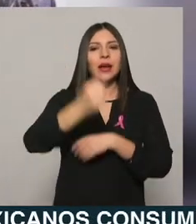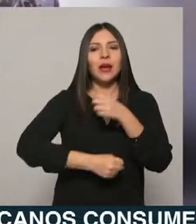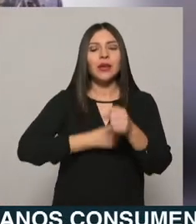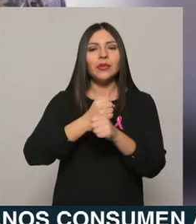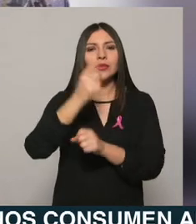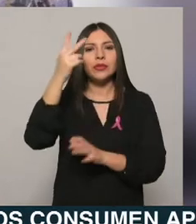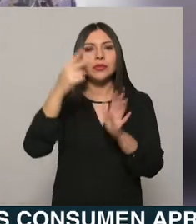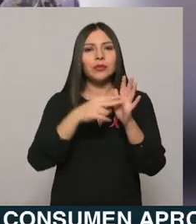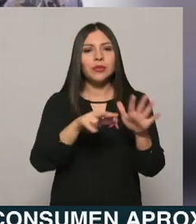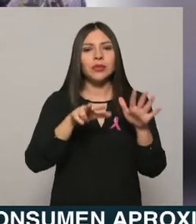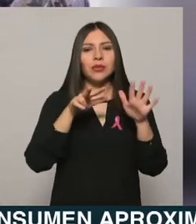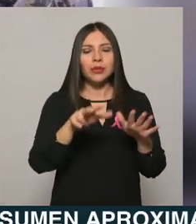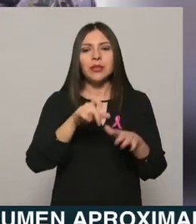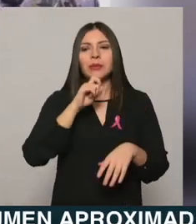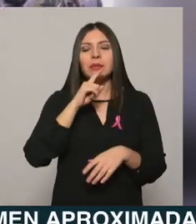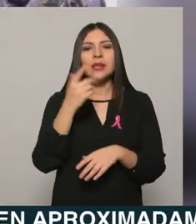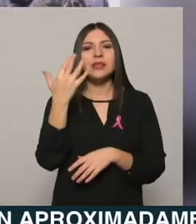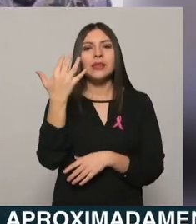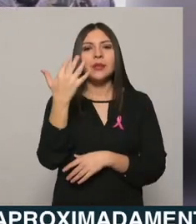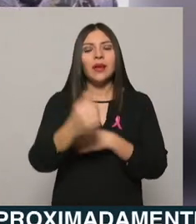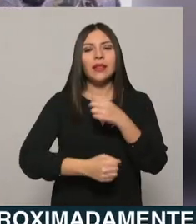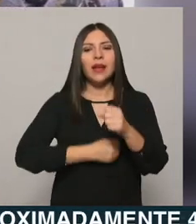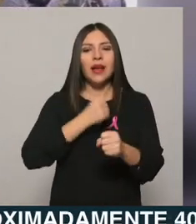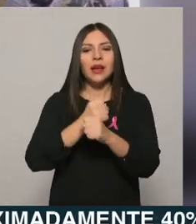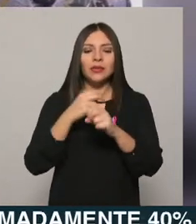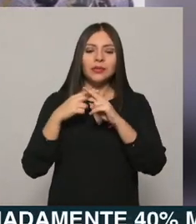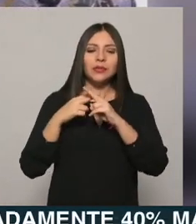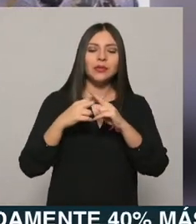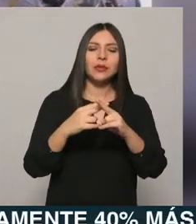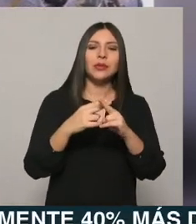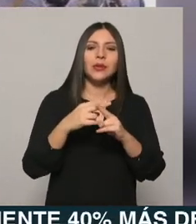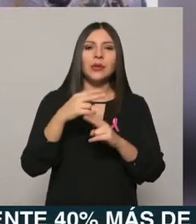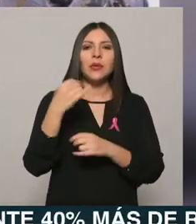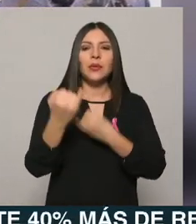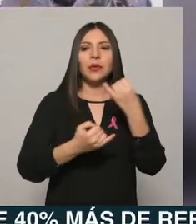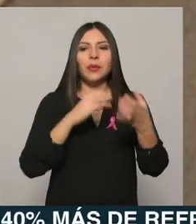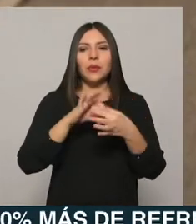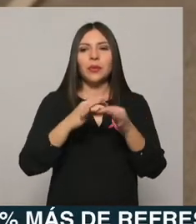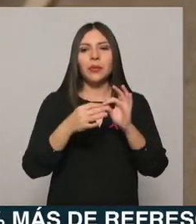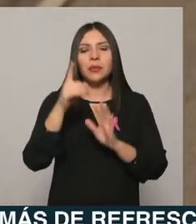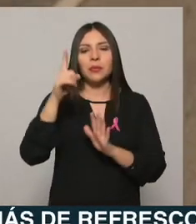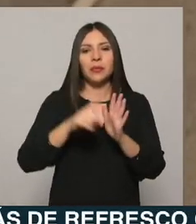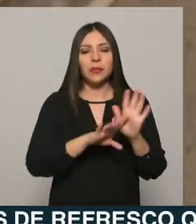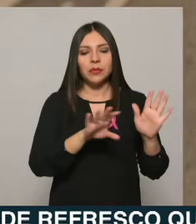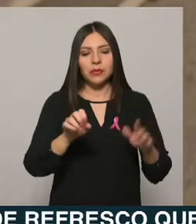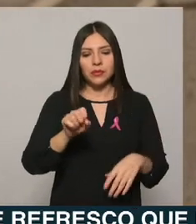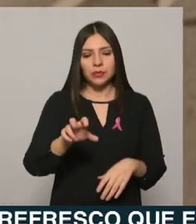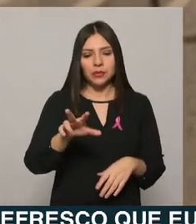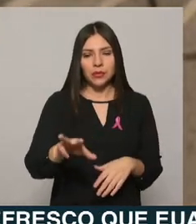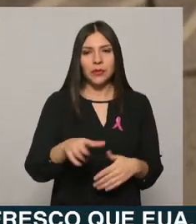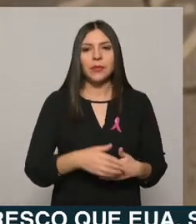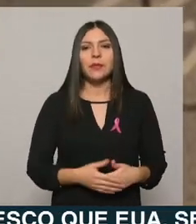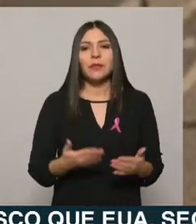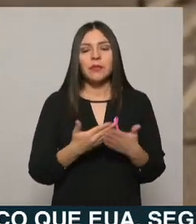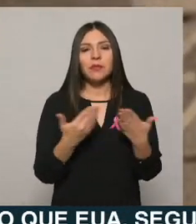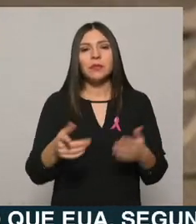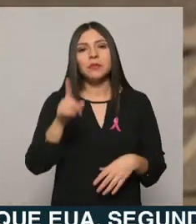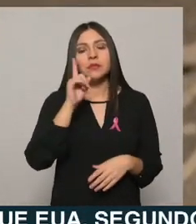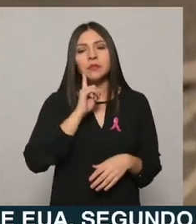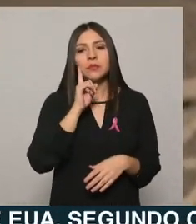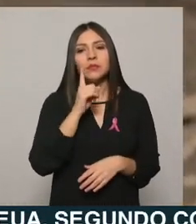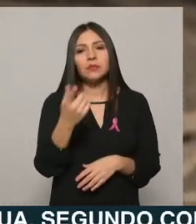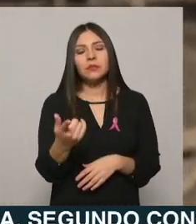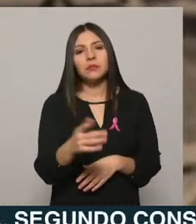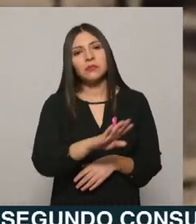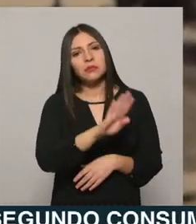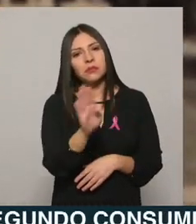la conmemoración del 50 aniversario de los Juegos Olímpicos México 68. Hoy, decimos adiós a una de las mujeres